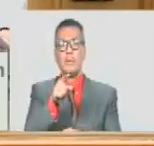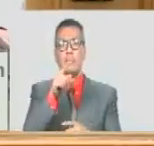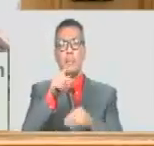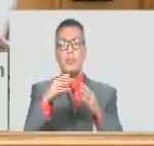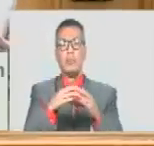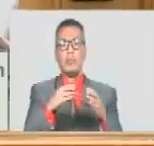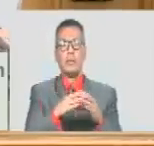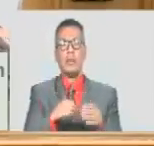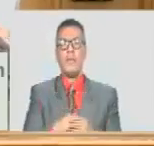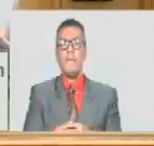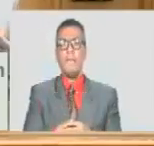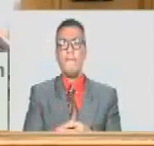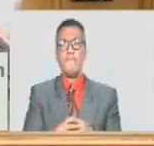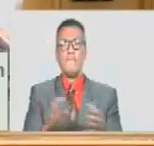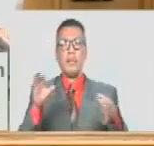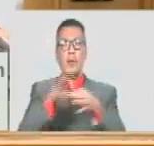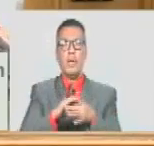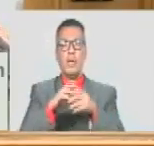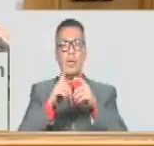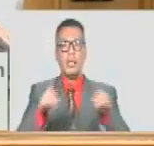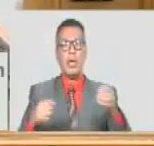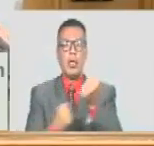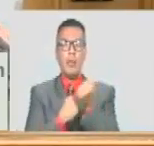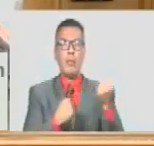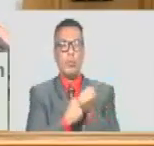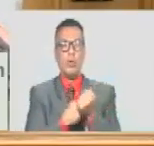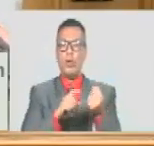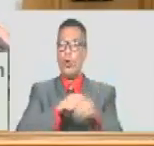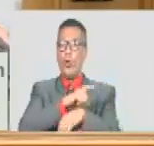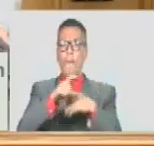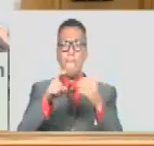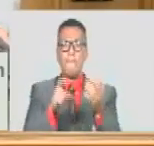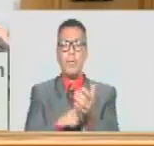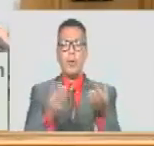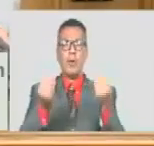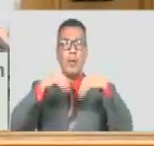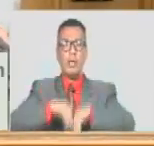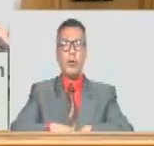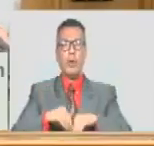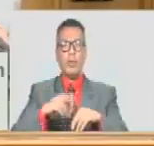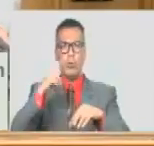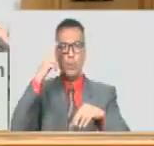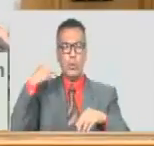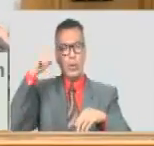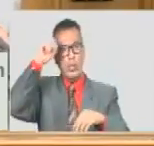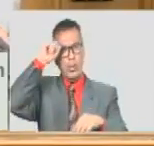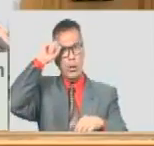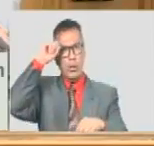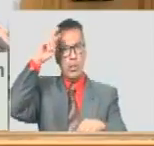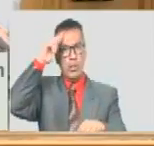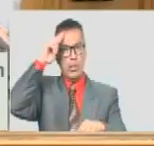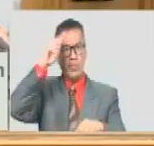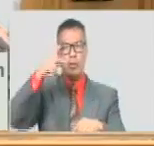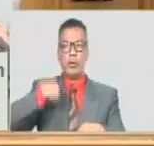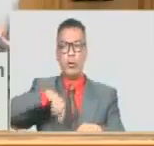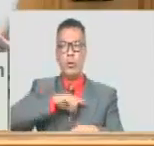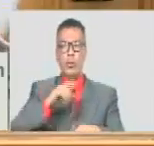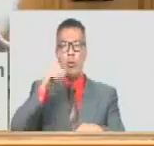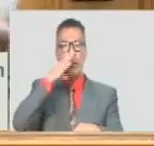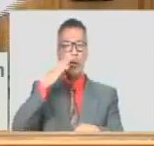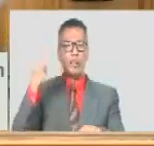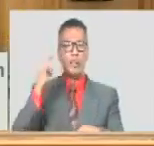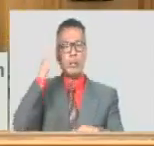la oposición de la Alianza Democrática apoyamos por unanimidad el acuerdo en homenaje y de respeto a nuestro prócer